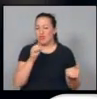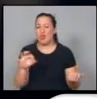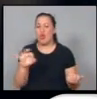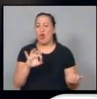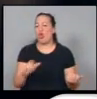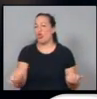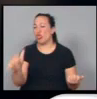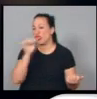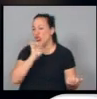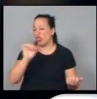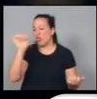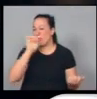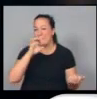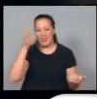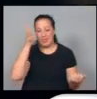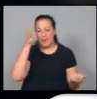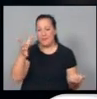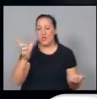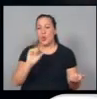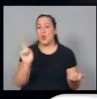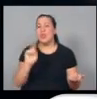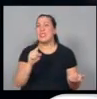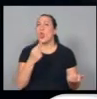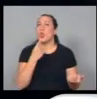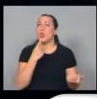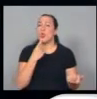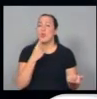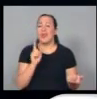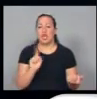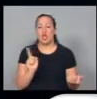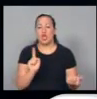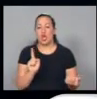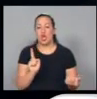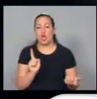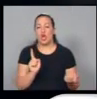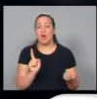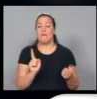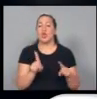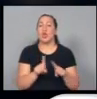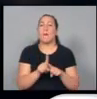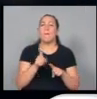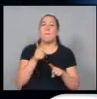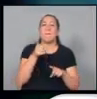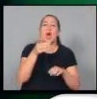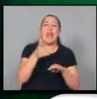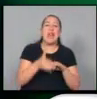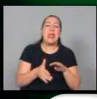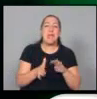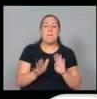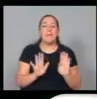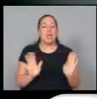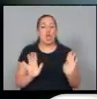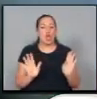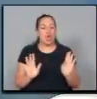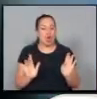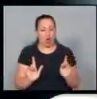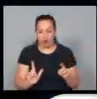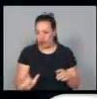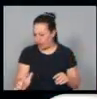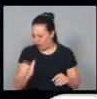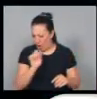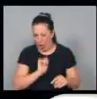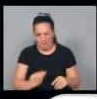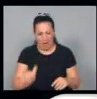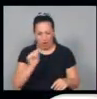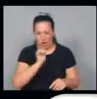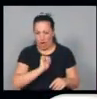cantidad tremenda de tragos. No es que estás en la duda, es decir, bueno, estoy ahí en el límite, tomé un poquito. No, no. Tomaste todo